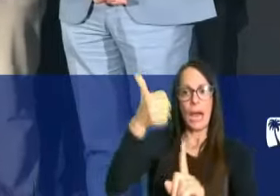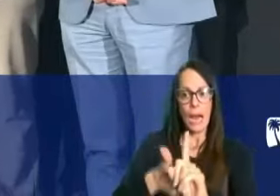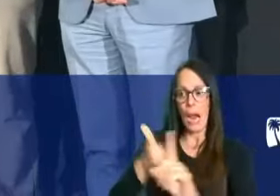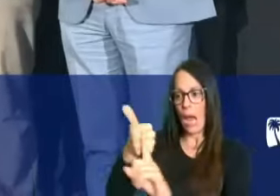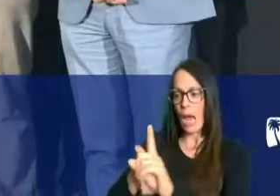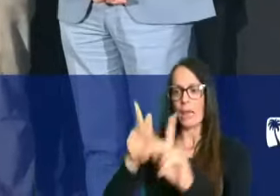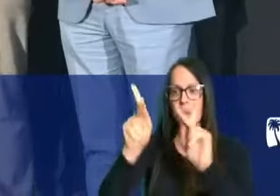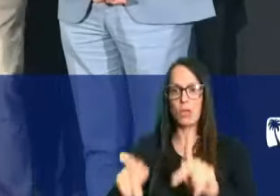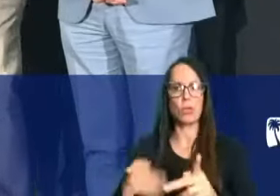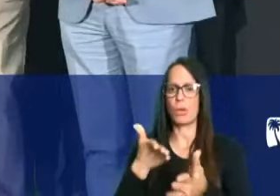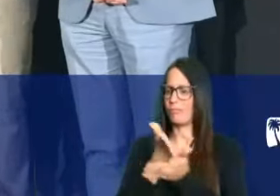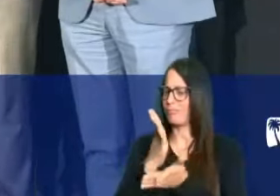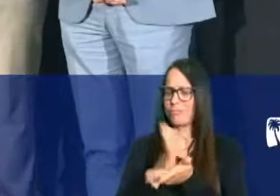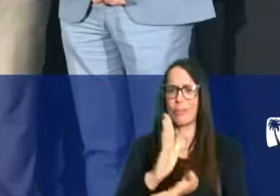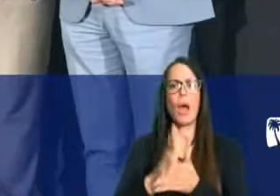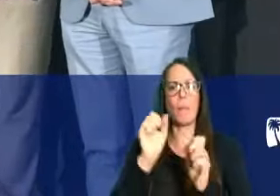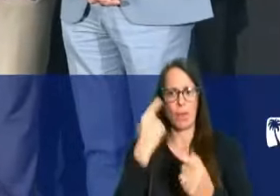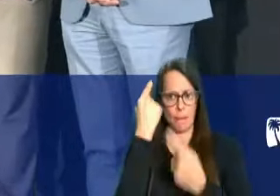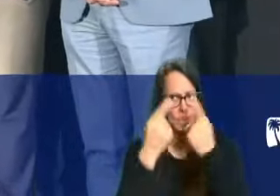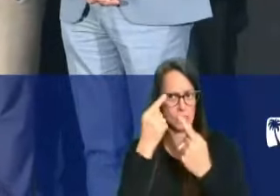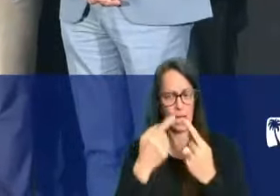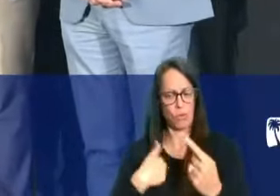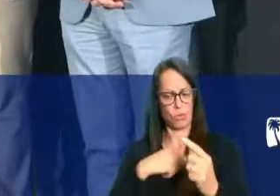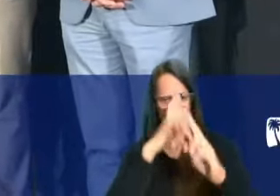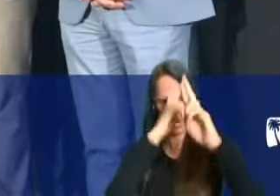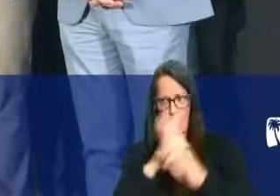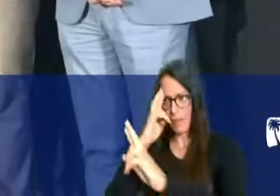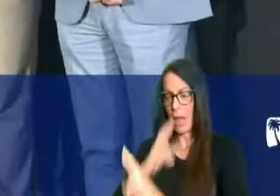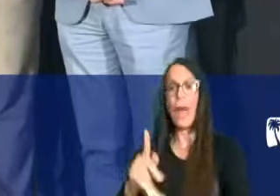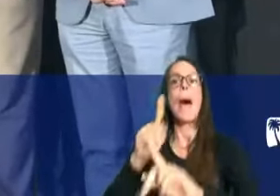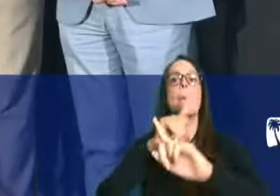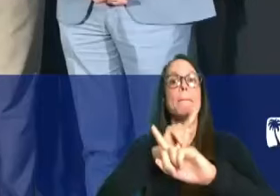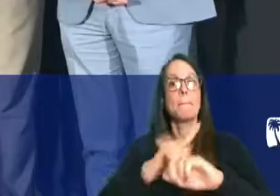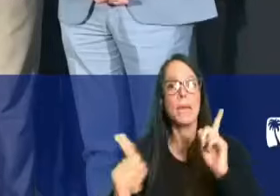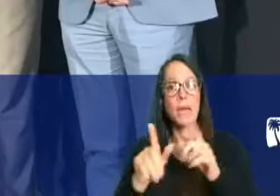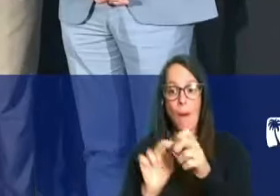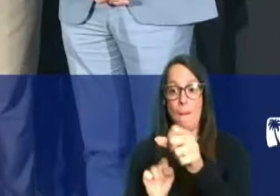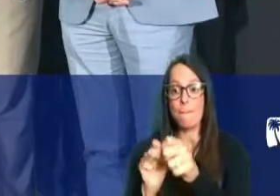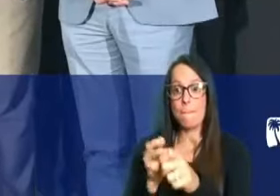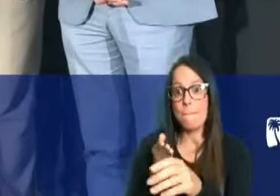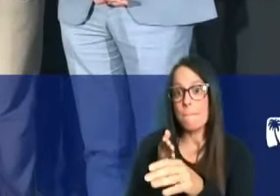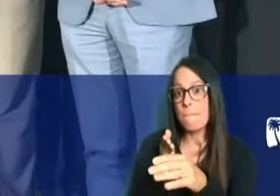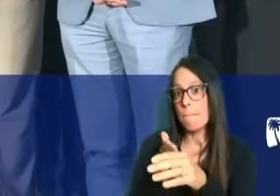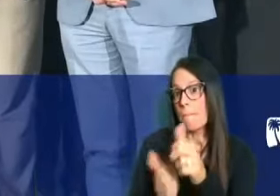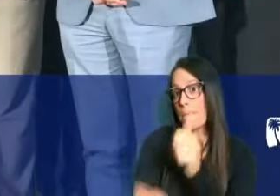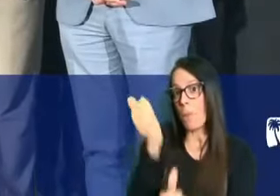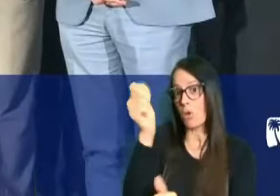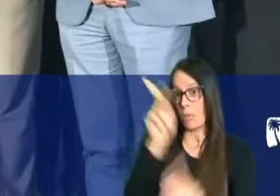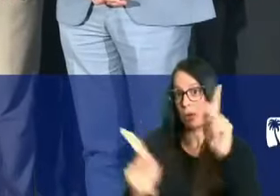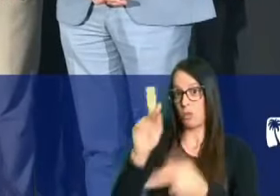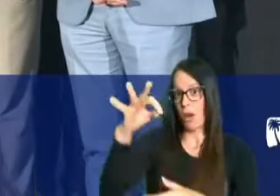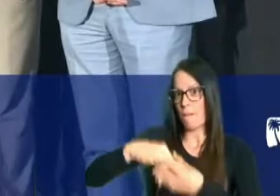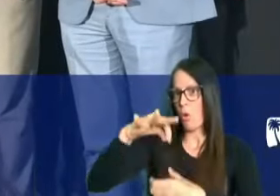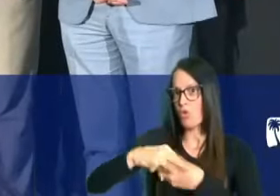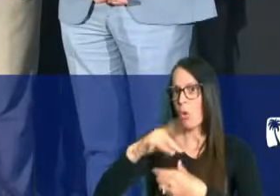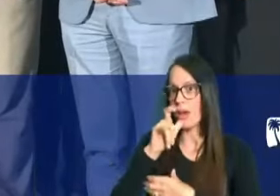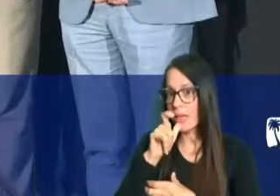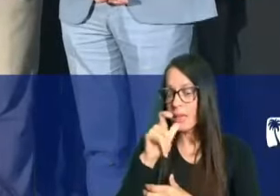crea pero nosotros vamos a respetar el mandato de la mayoría del pueblo de Puerto Rico que escogió un nuevo